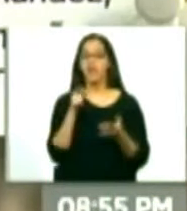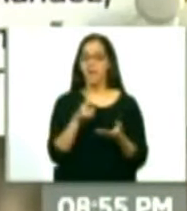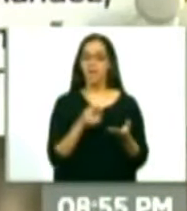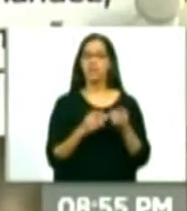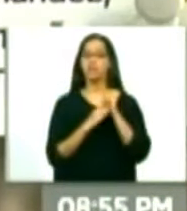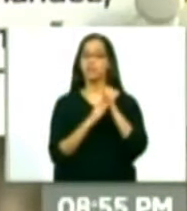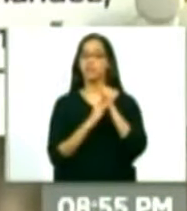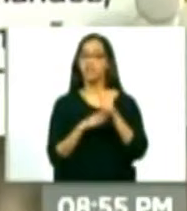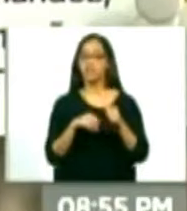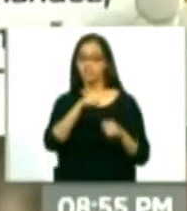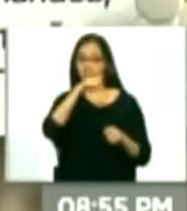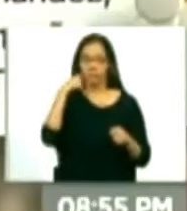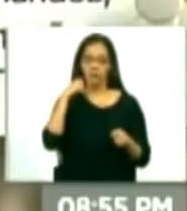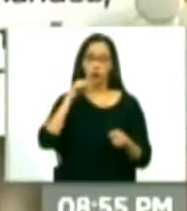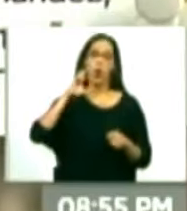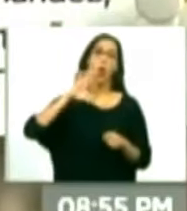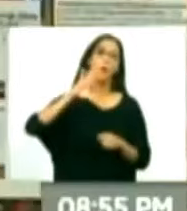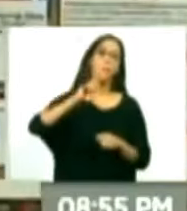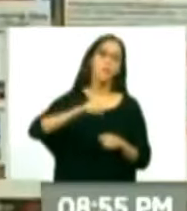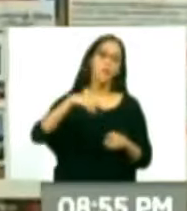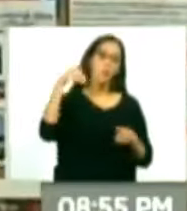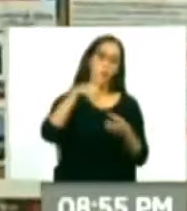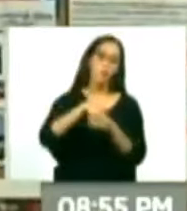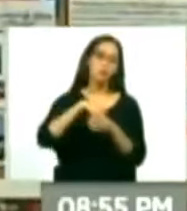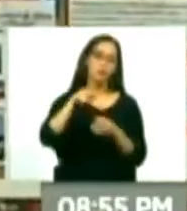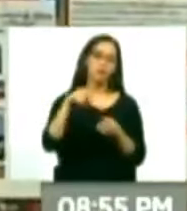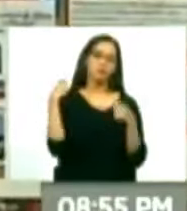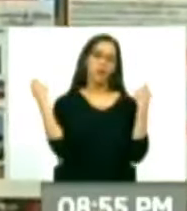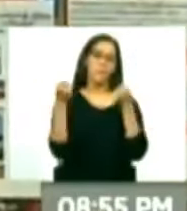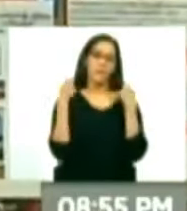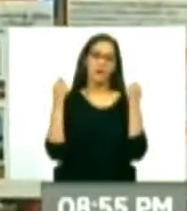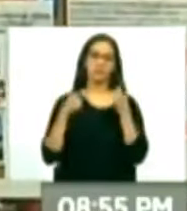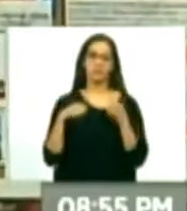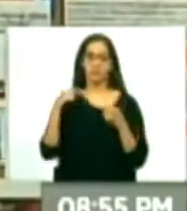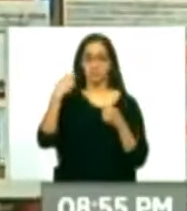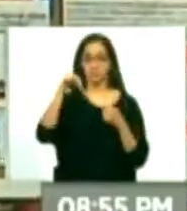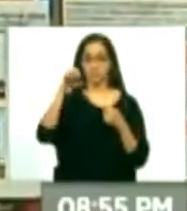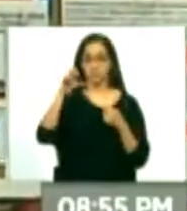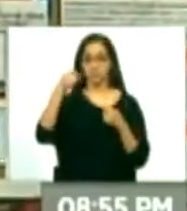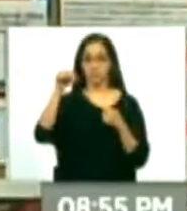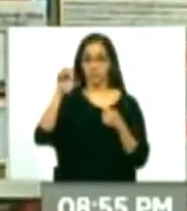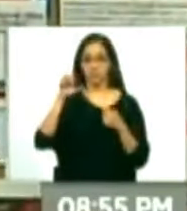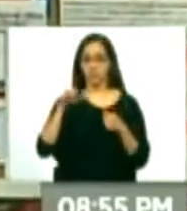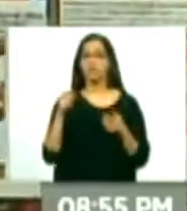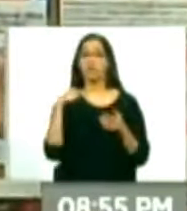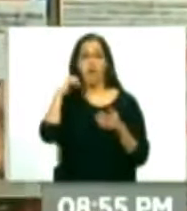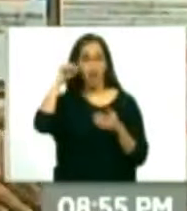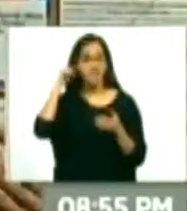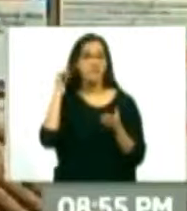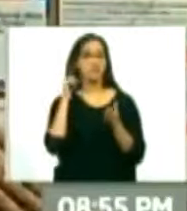compró votos para su campaña. El Ñeñe Hernández, están las grabaciones, que compró votos para la campaña de